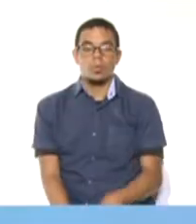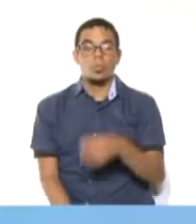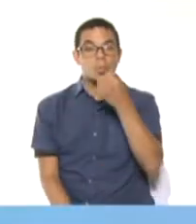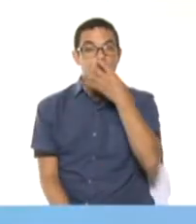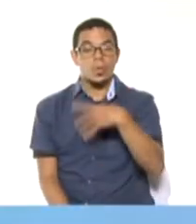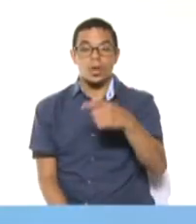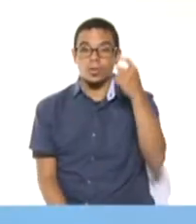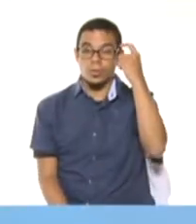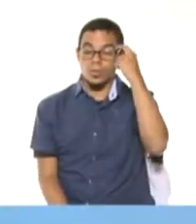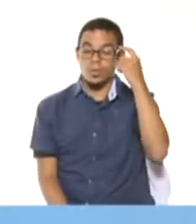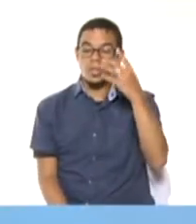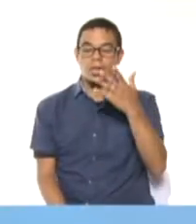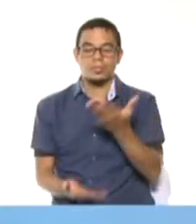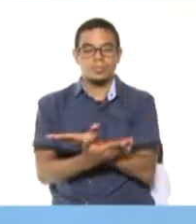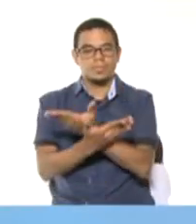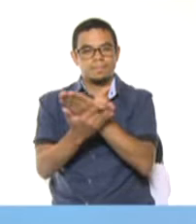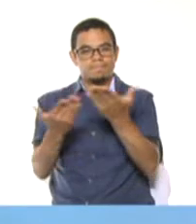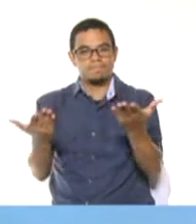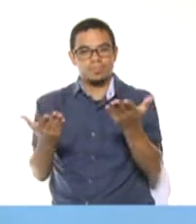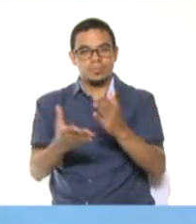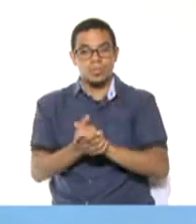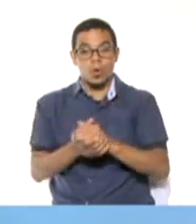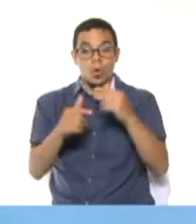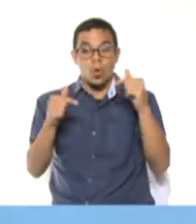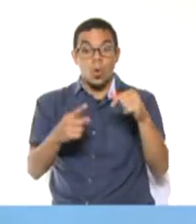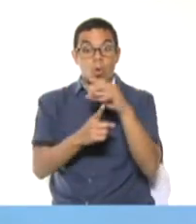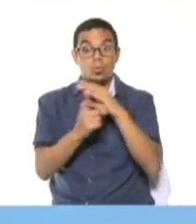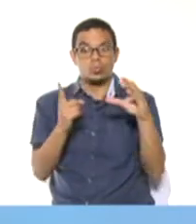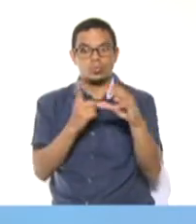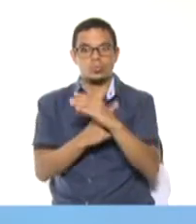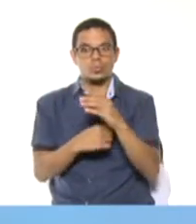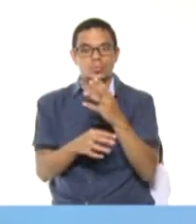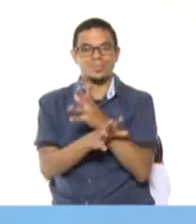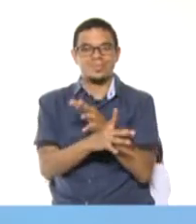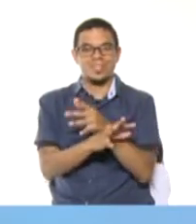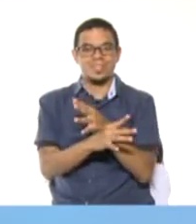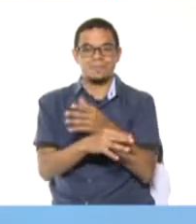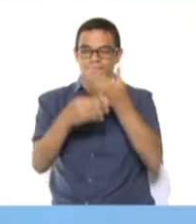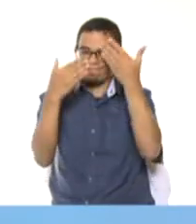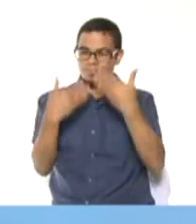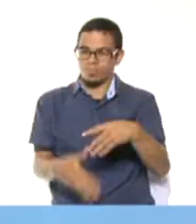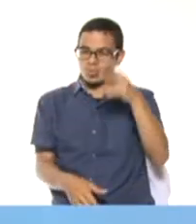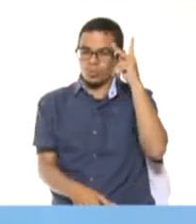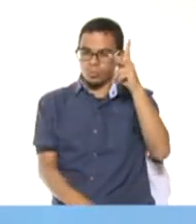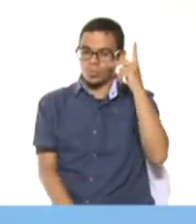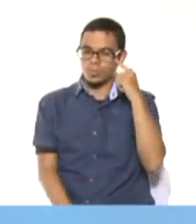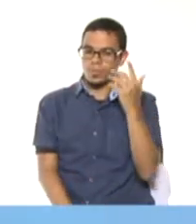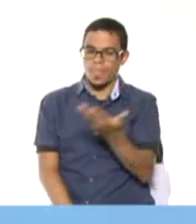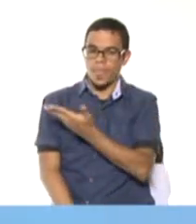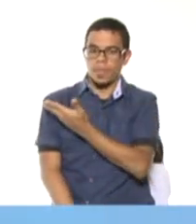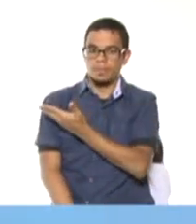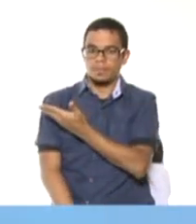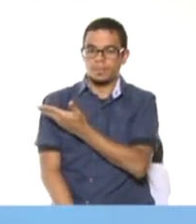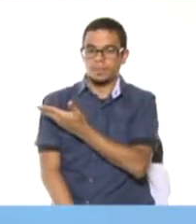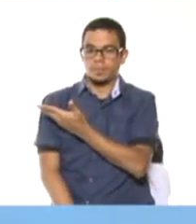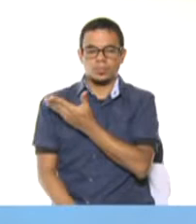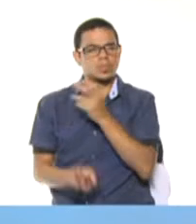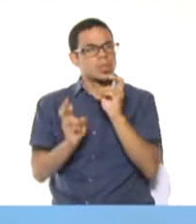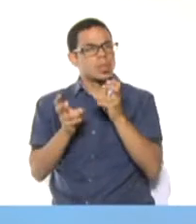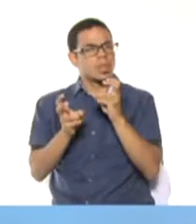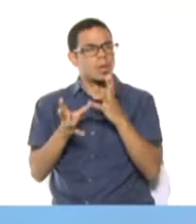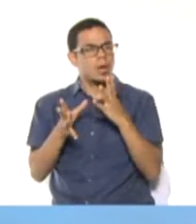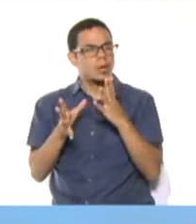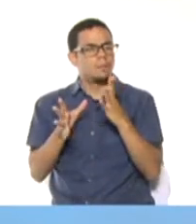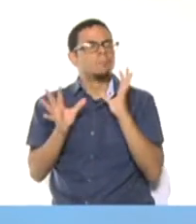Muy buenos días a todas las familias. Hoy, viernes de cultura y recreación, su maestra Yelixa León le trae un tema